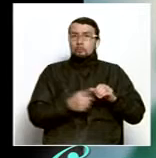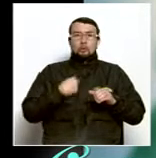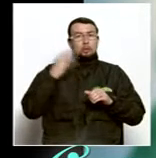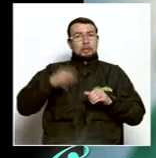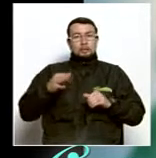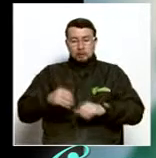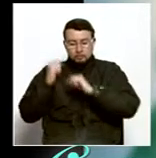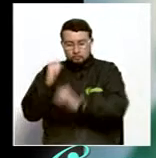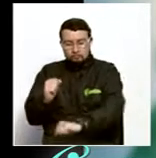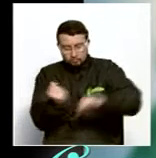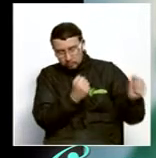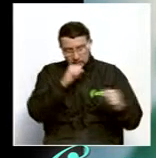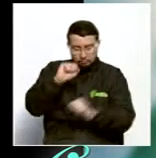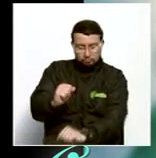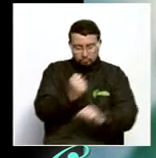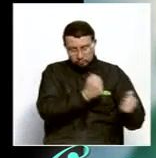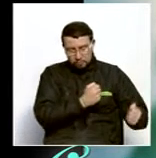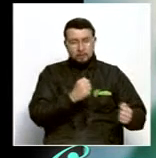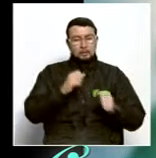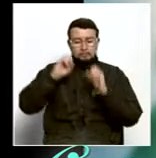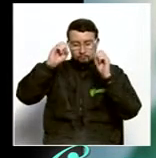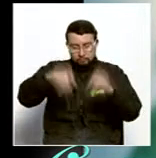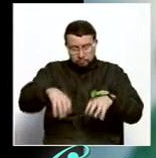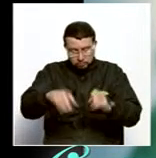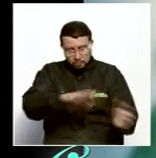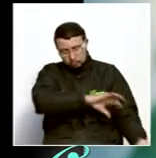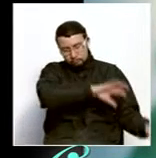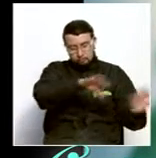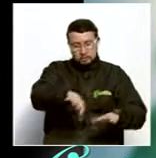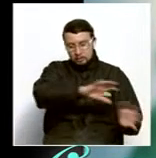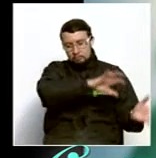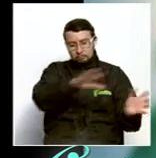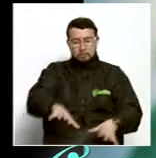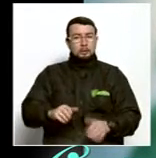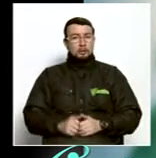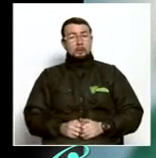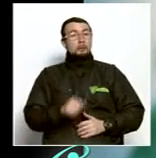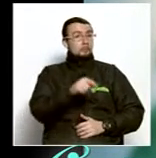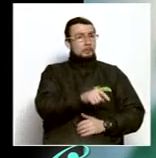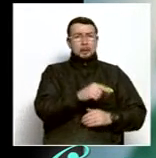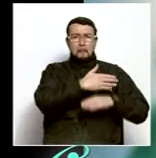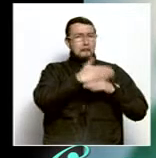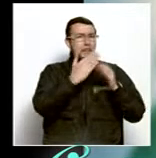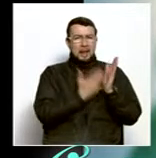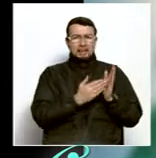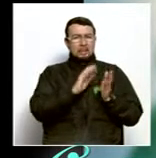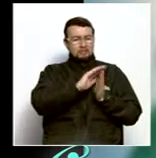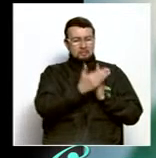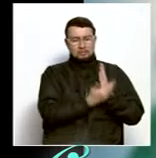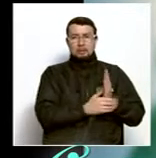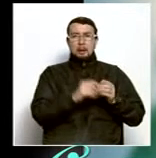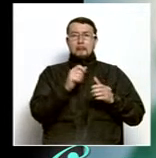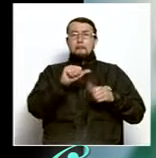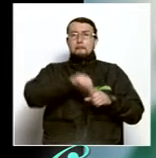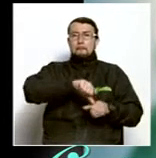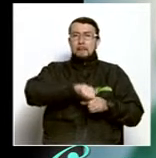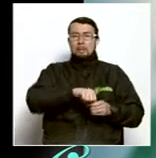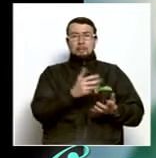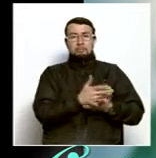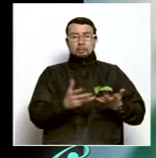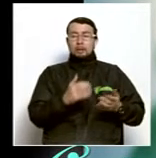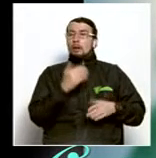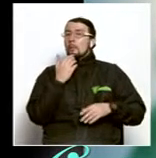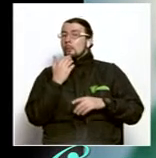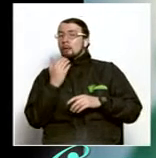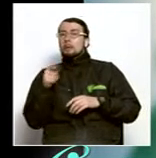las frutas, del plátano, el banano, las entierro como abono. Pero resulta que ahí entre las cáscaras de la mandarina y de